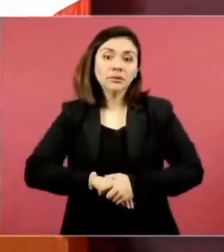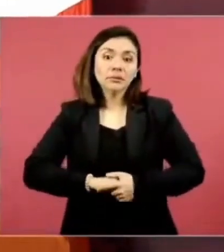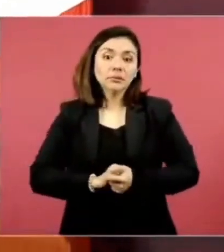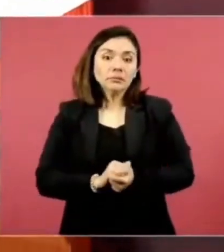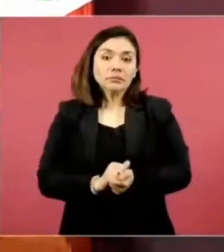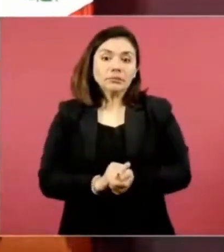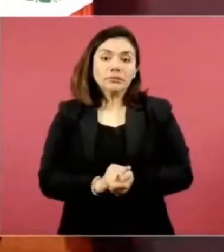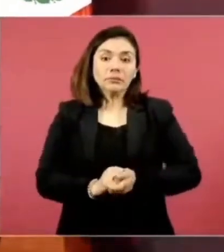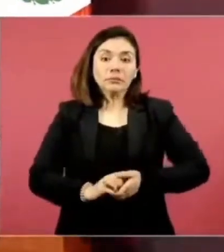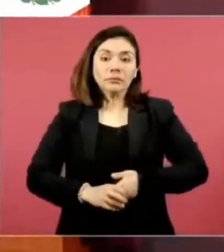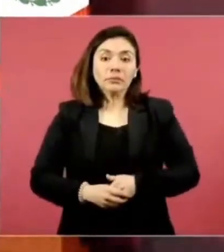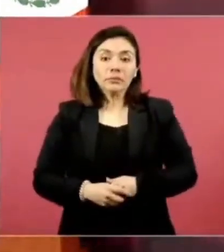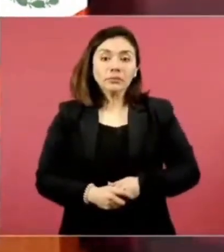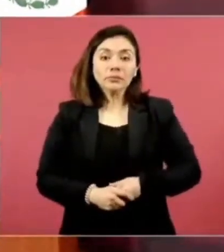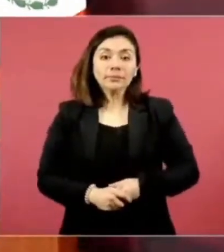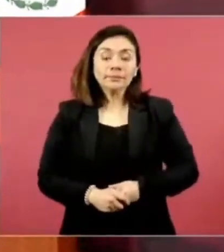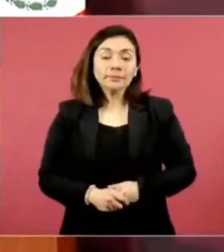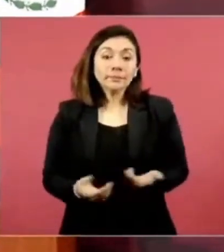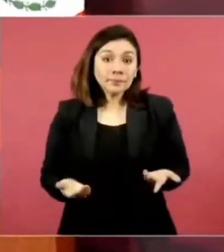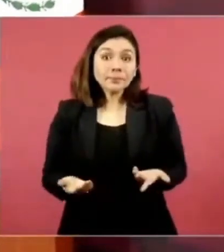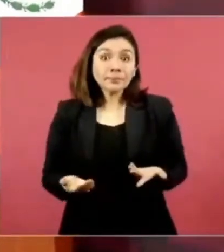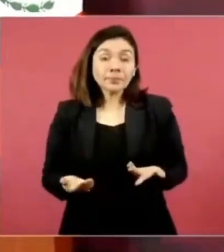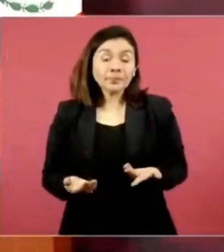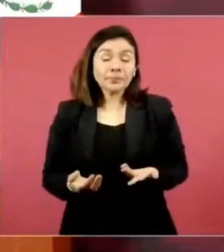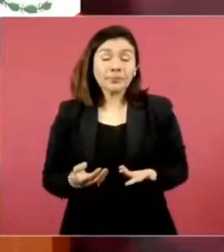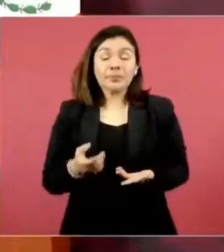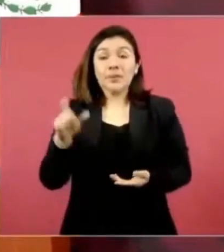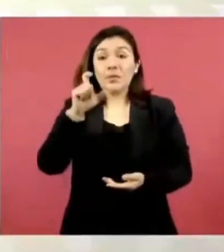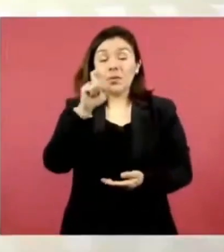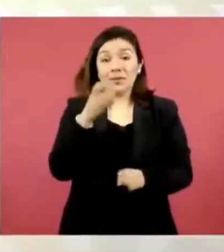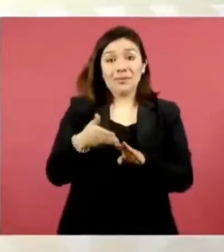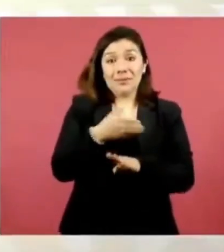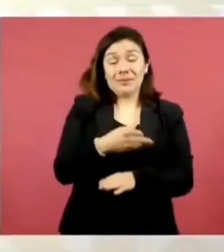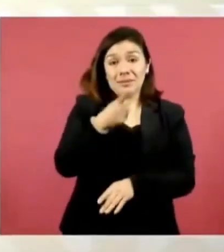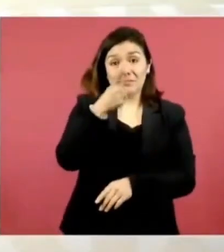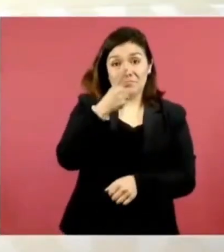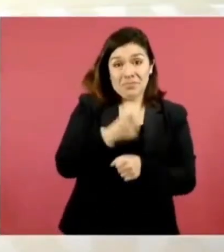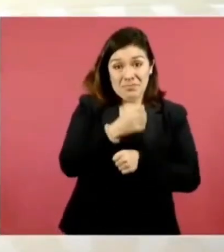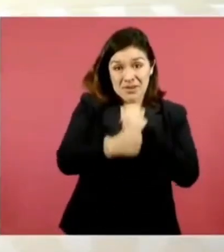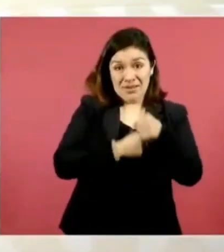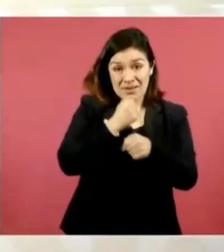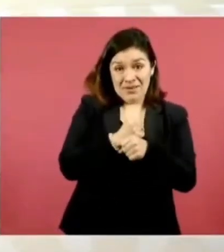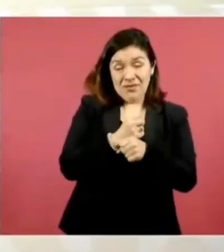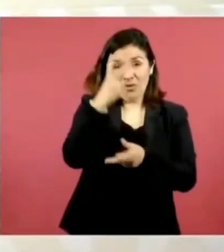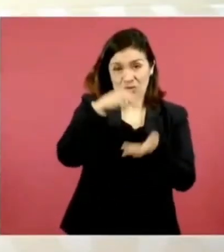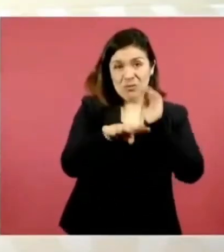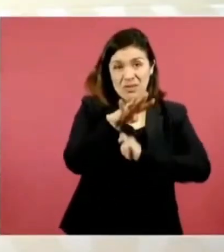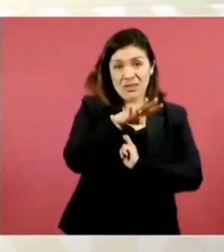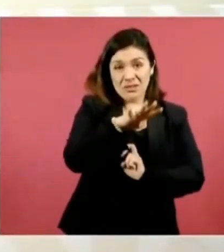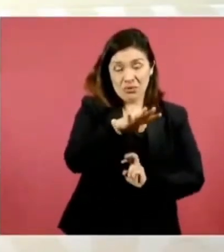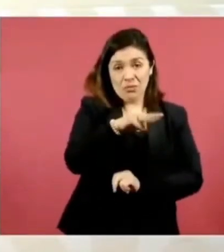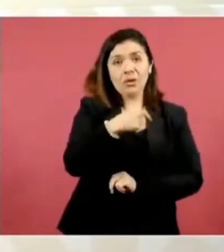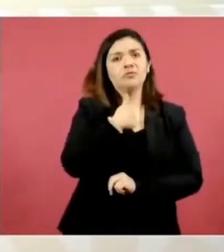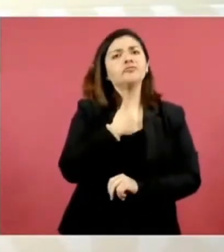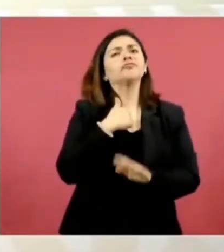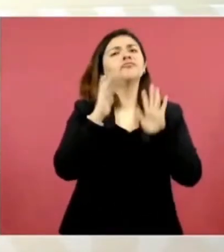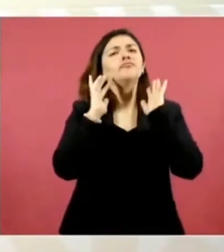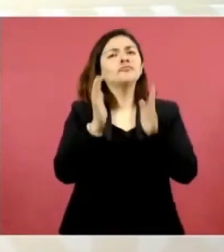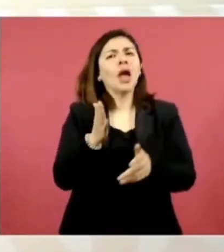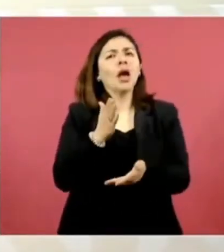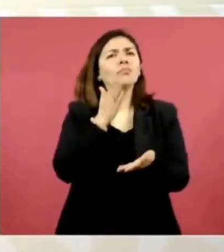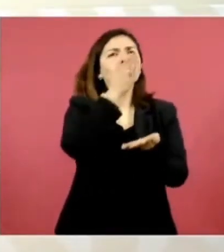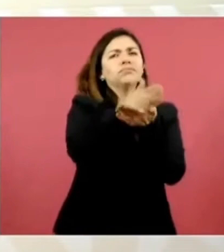Entonces, bueno, en el primer año, en el 19, ya había yo visitado